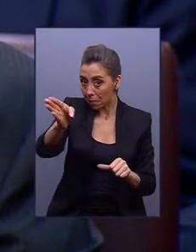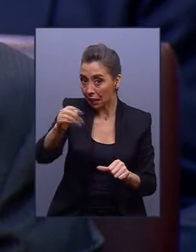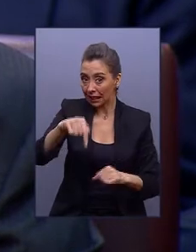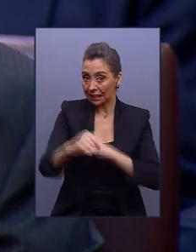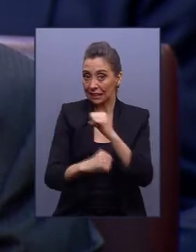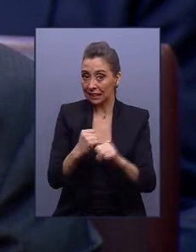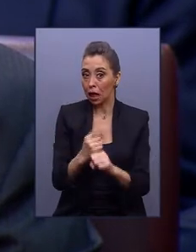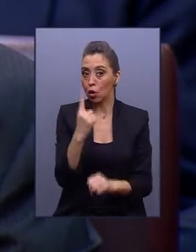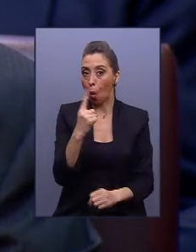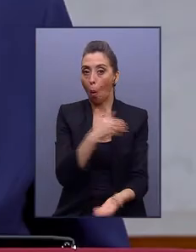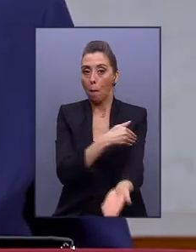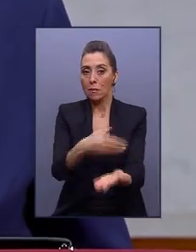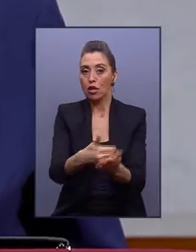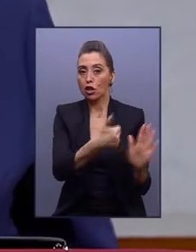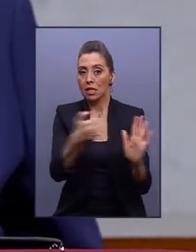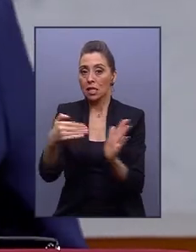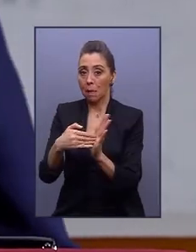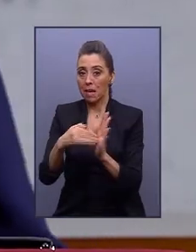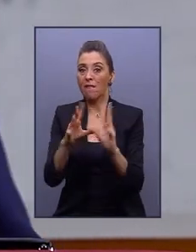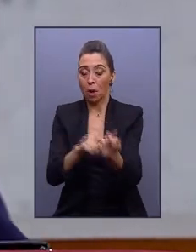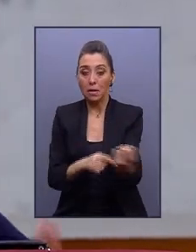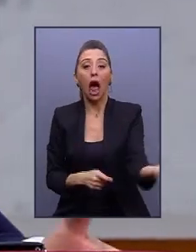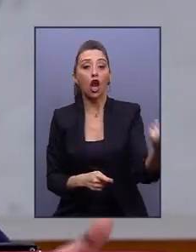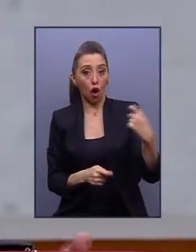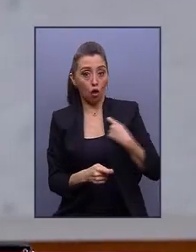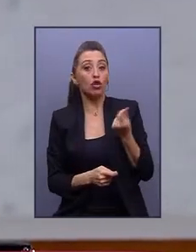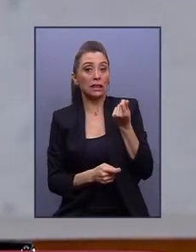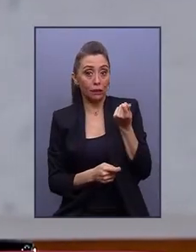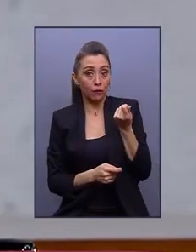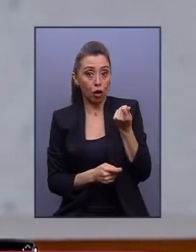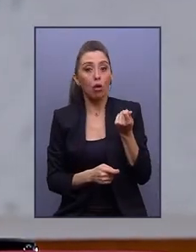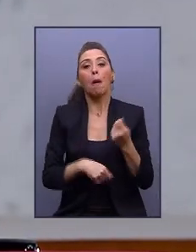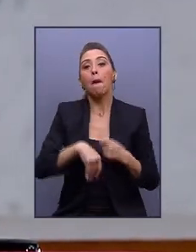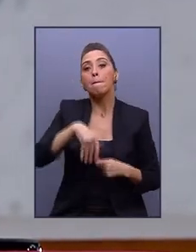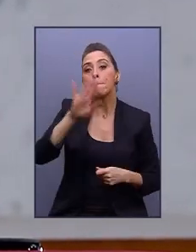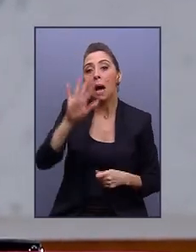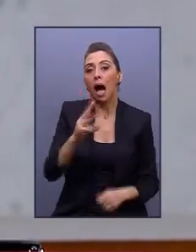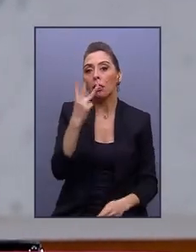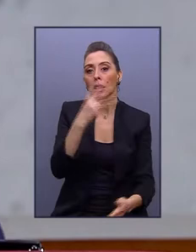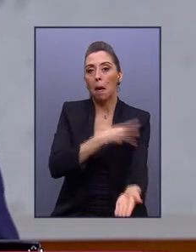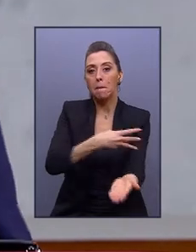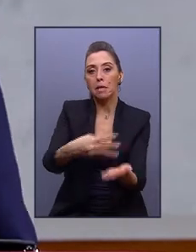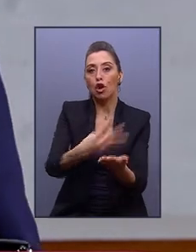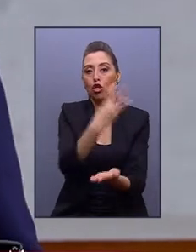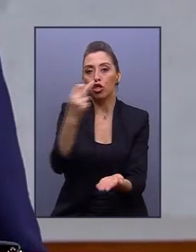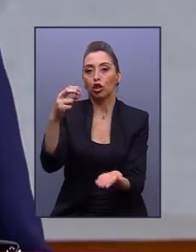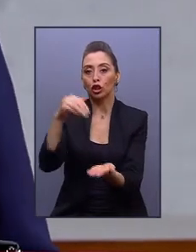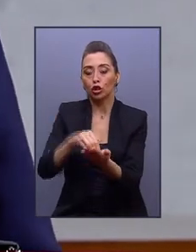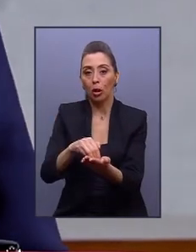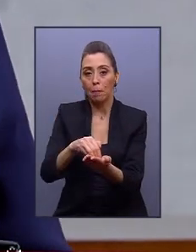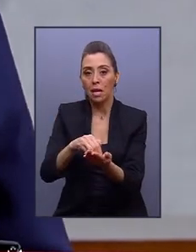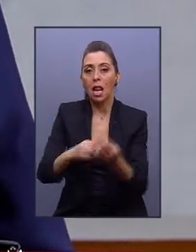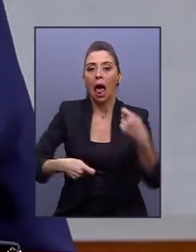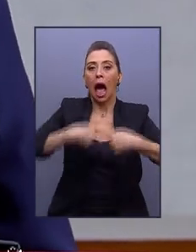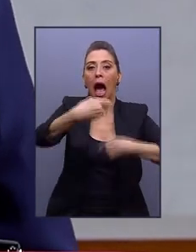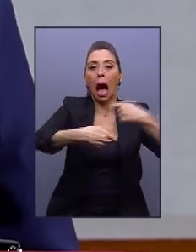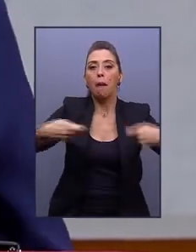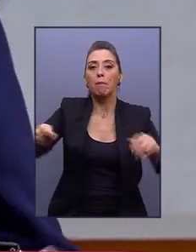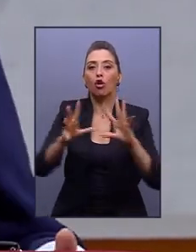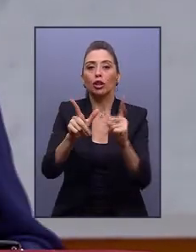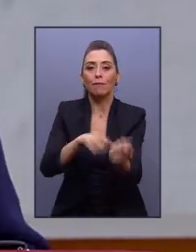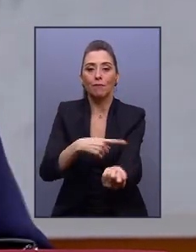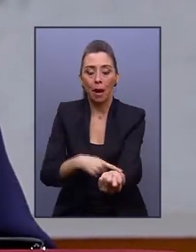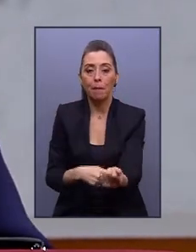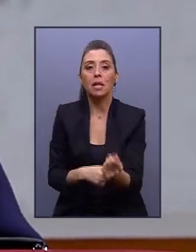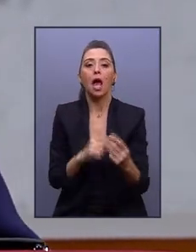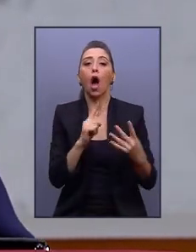a 1.600.000 familias, las que en conjunto recibieron más de 3.200.000 aportes familiares. Así